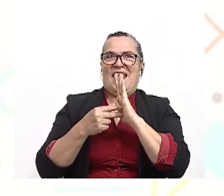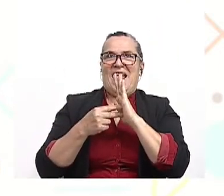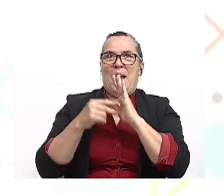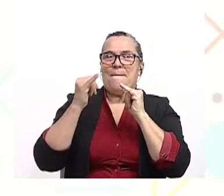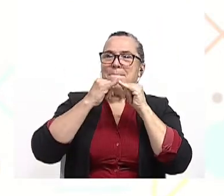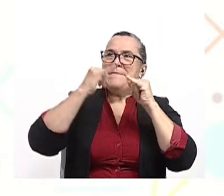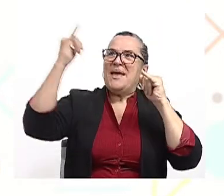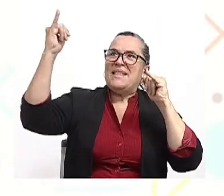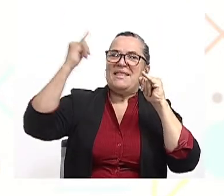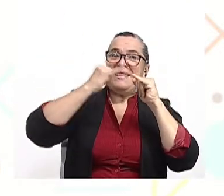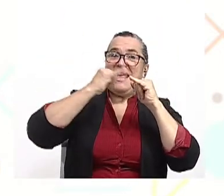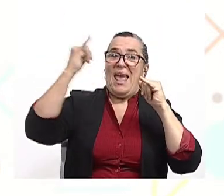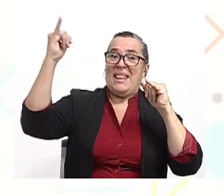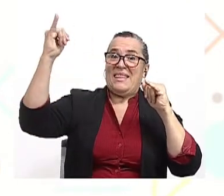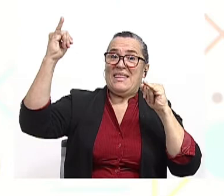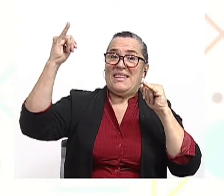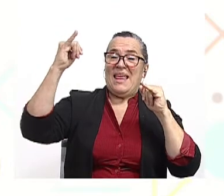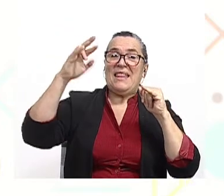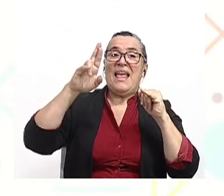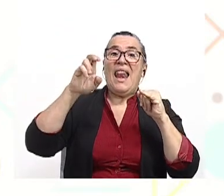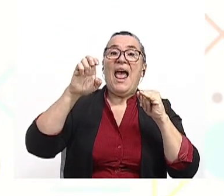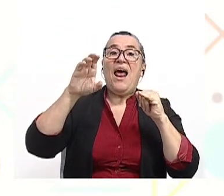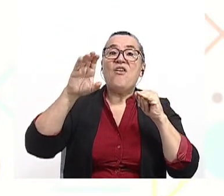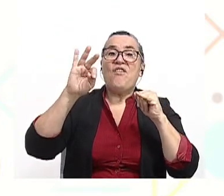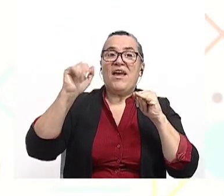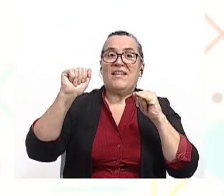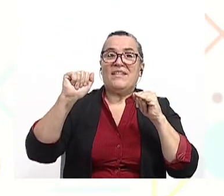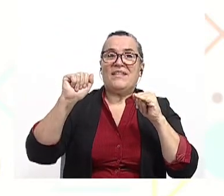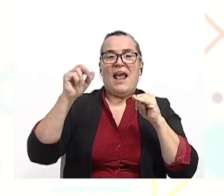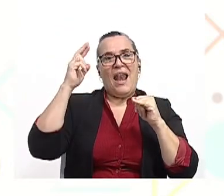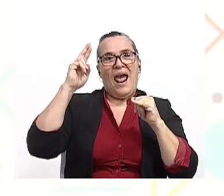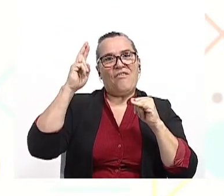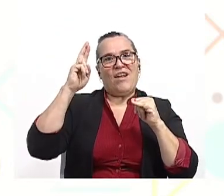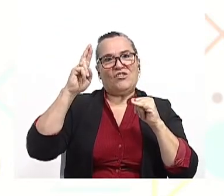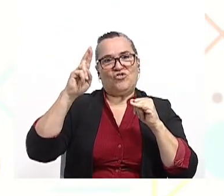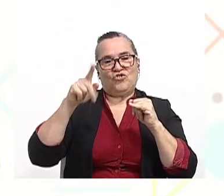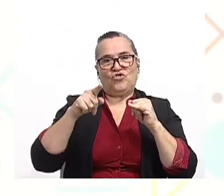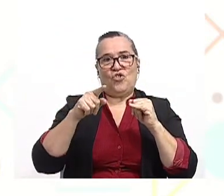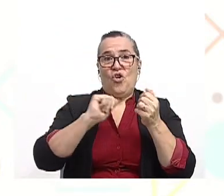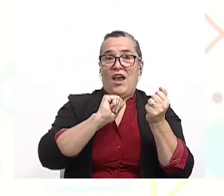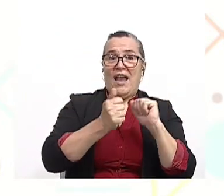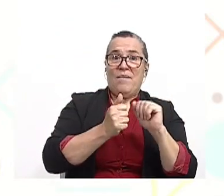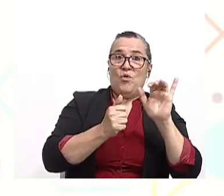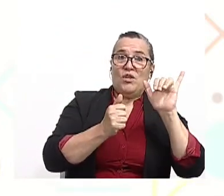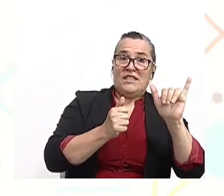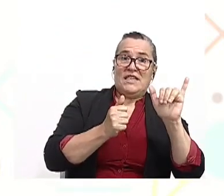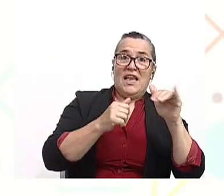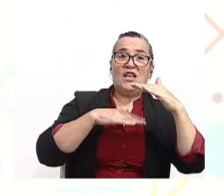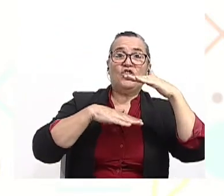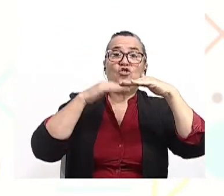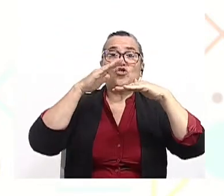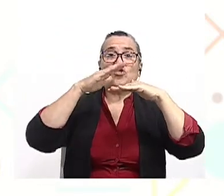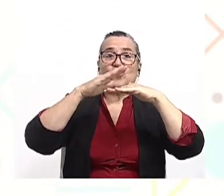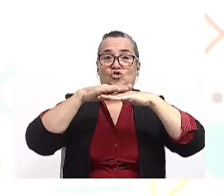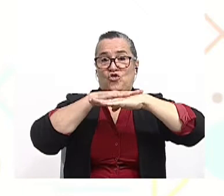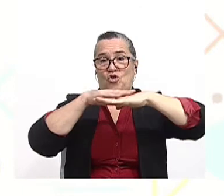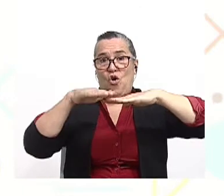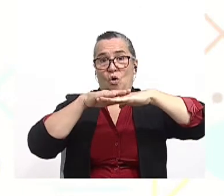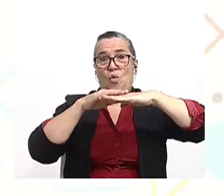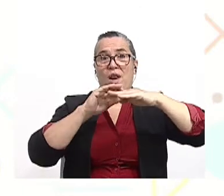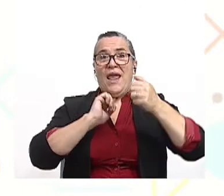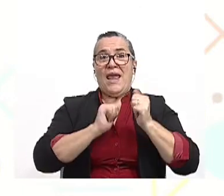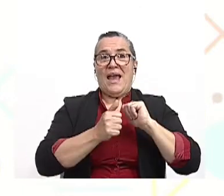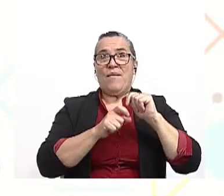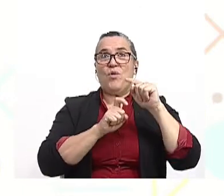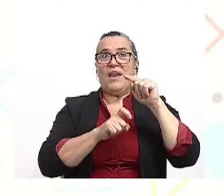recta. La razón entre el cambio en y sobre el cambio en x. Pero, además de